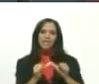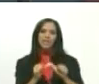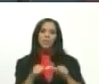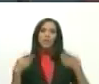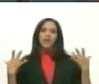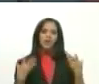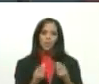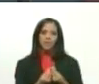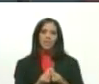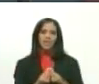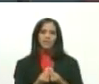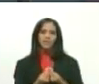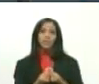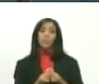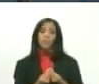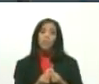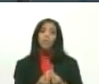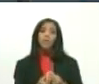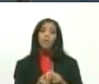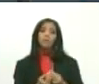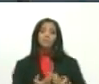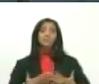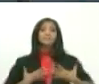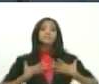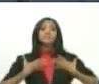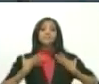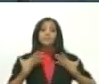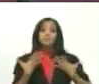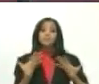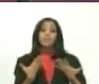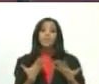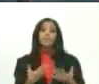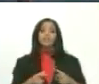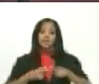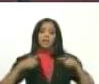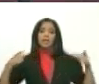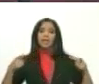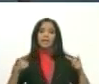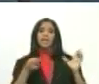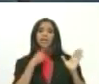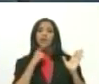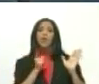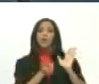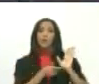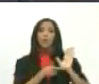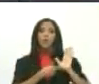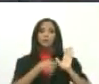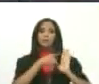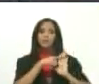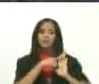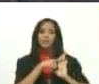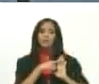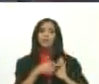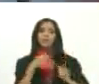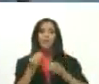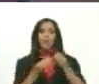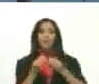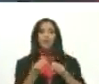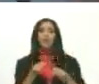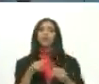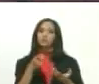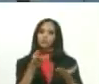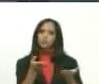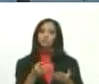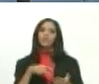acompañado, por habernos inspirado y por haber nutrido el contenido que cada día hemos hecho en este vuestro Cayendo y